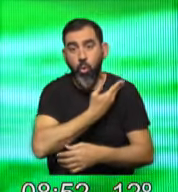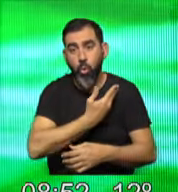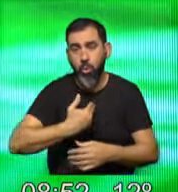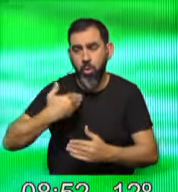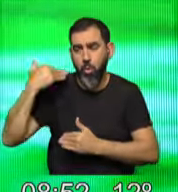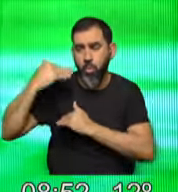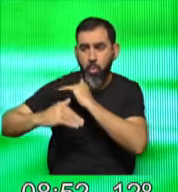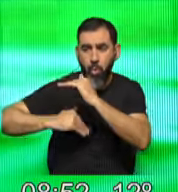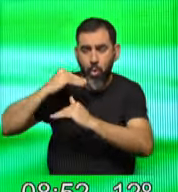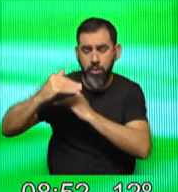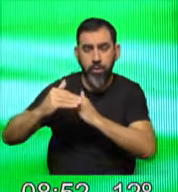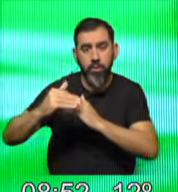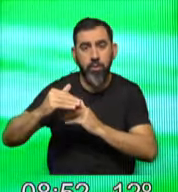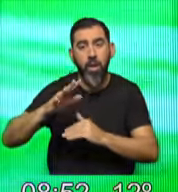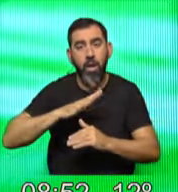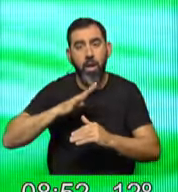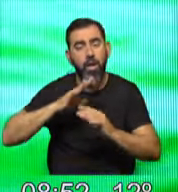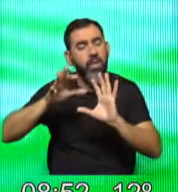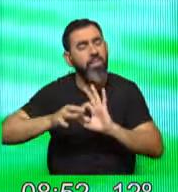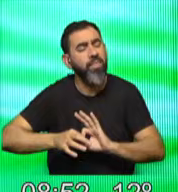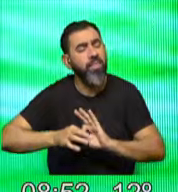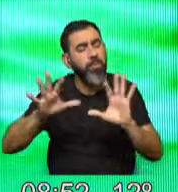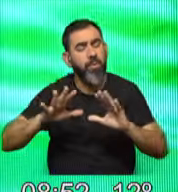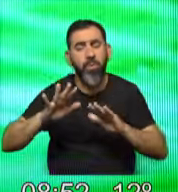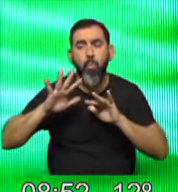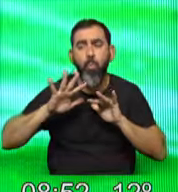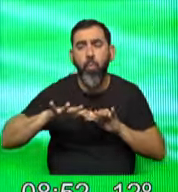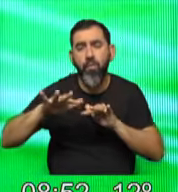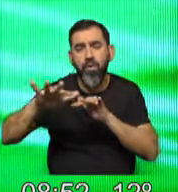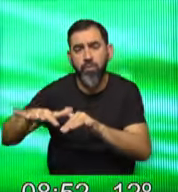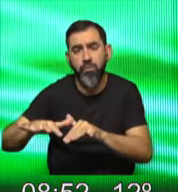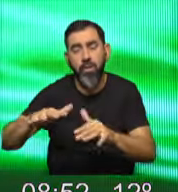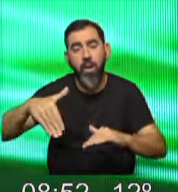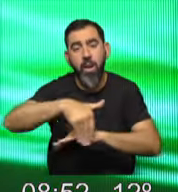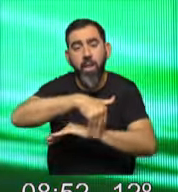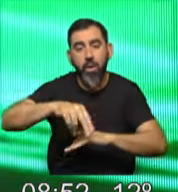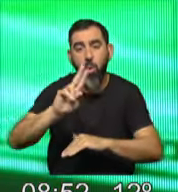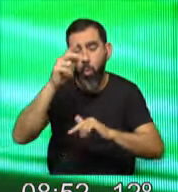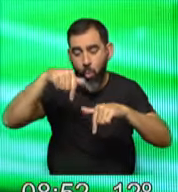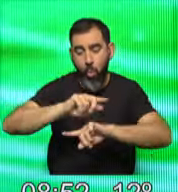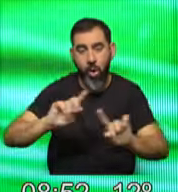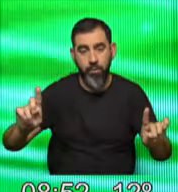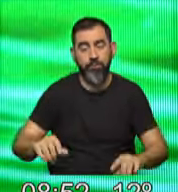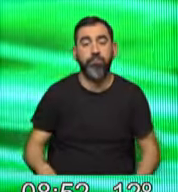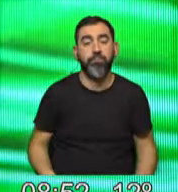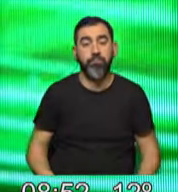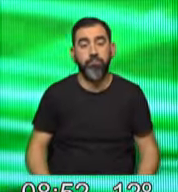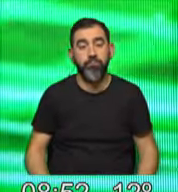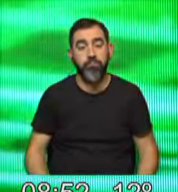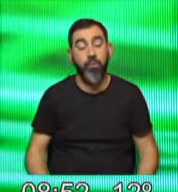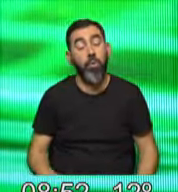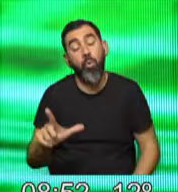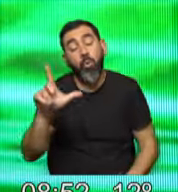progresistas hubo tanto nivel de Independencia movilización y presencia en la calle como un Uruguay entonces Obviamente